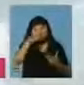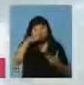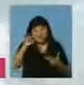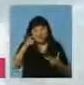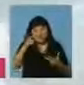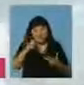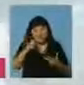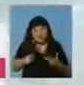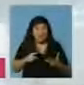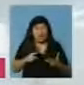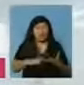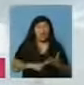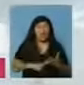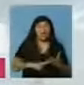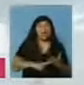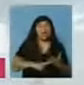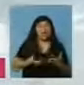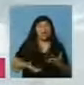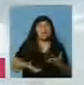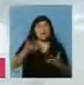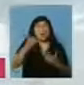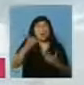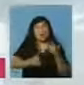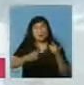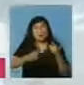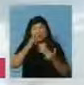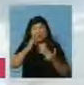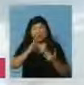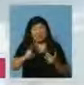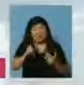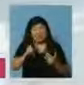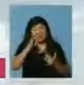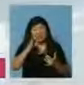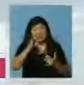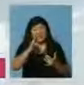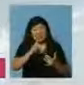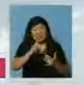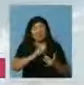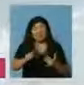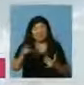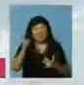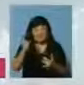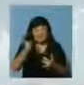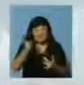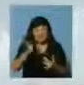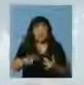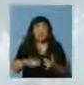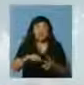100.000 pesos. Pedimos a toda la comunidad que colaboren.